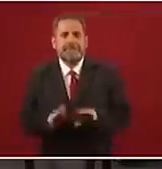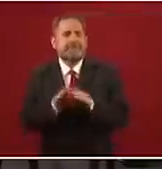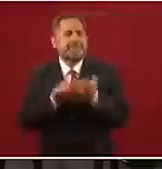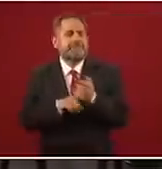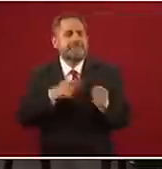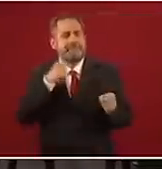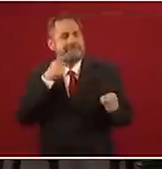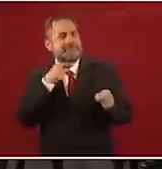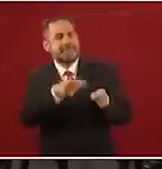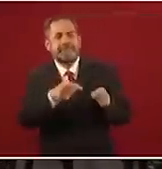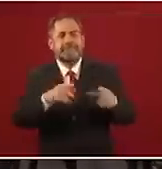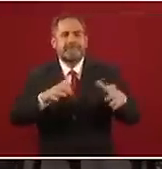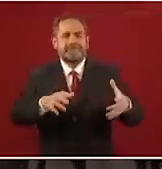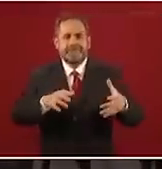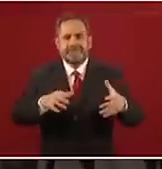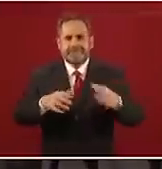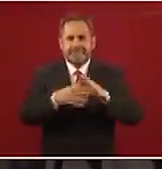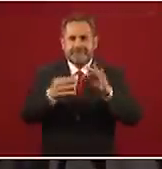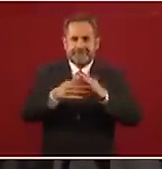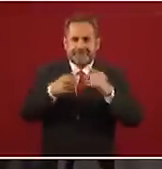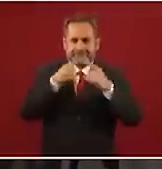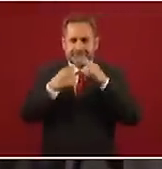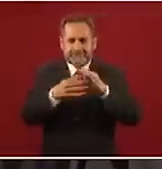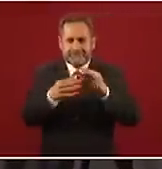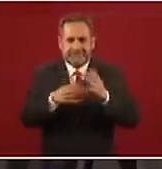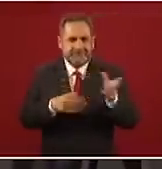Lo que se argumenta,